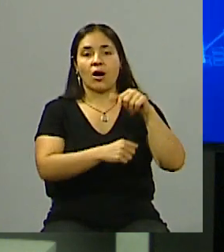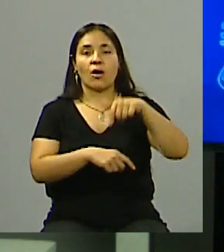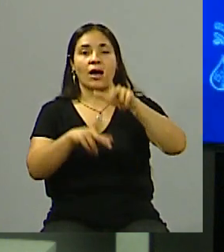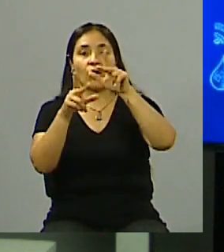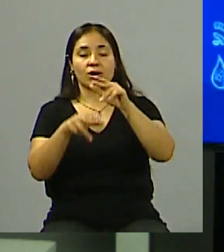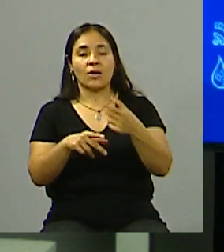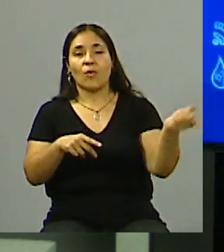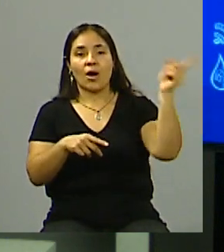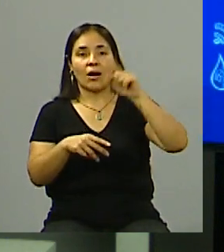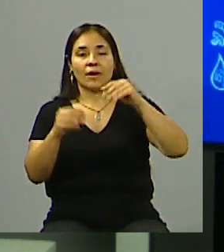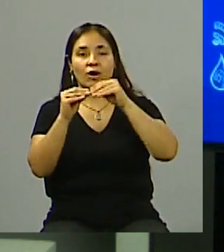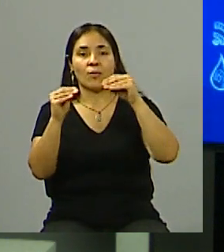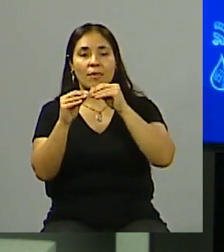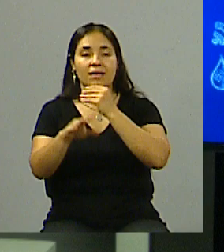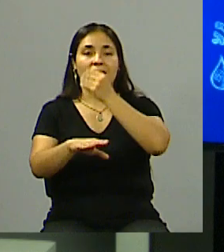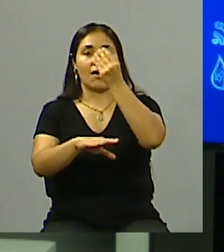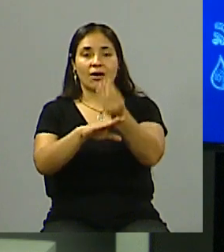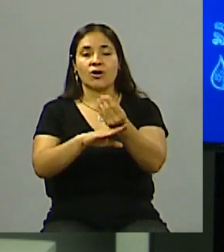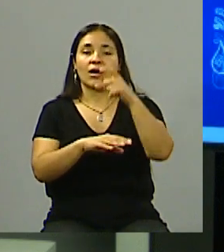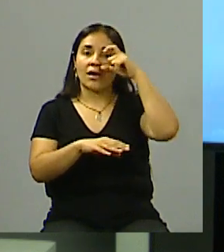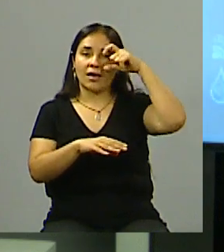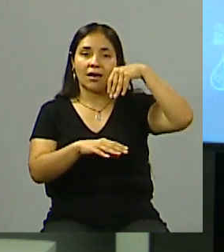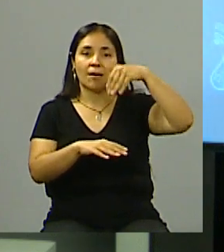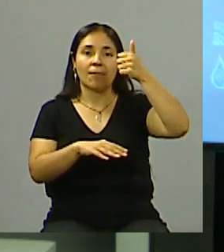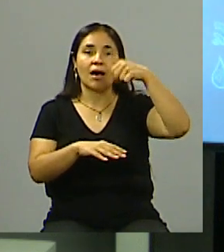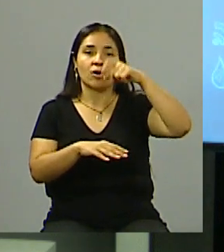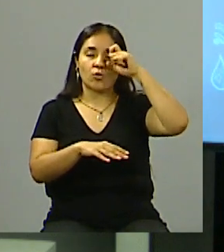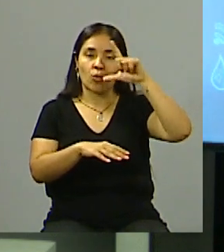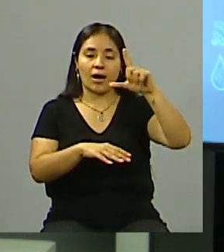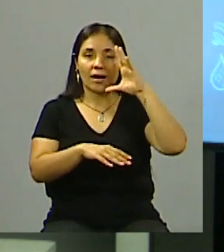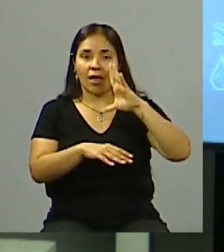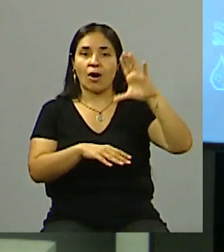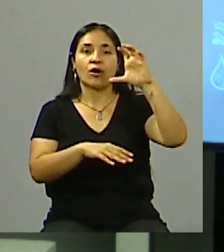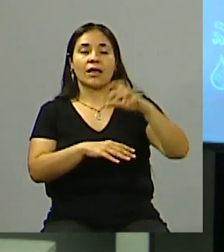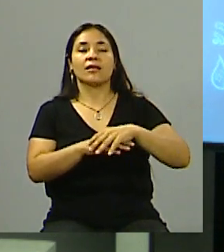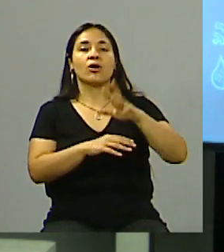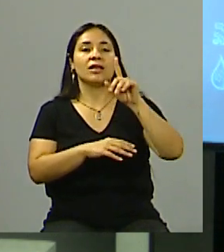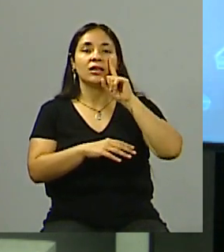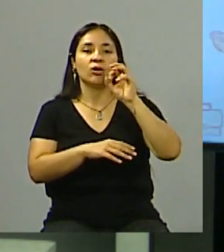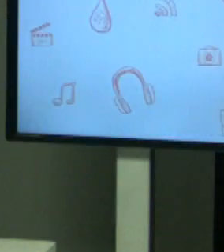compañero Emanuel Consentino con un recordatorio a Ricardo Iorio.